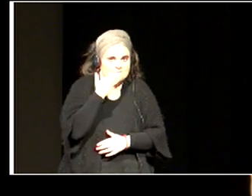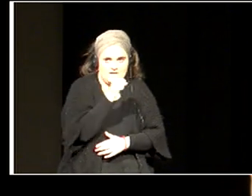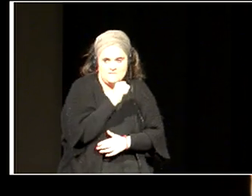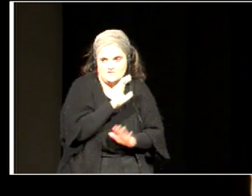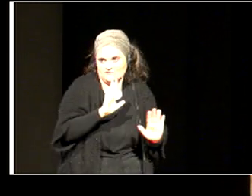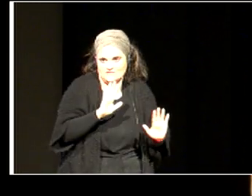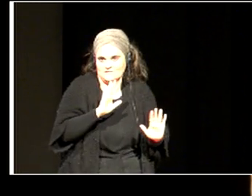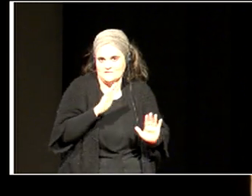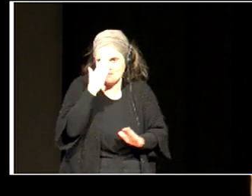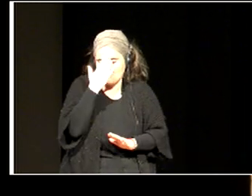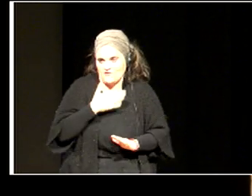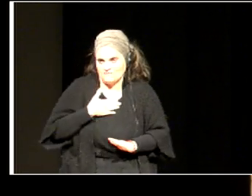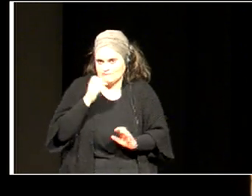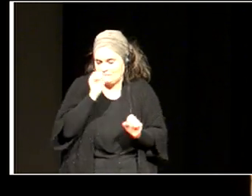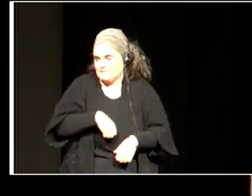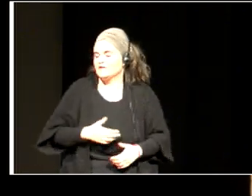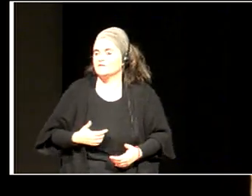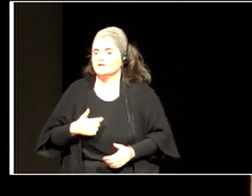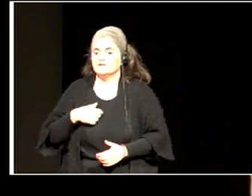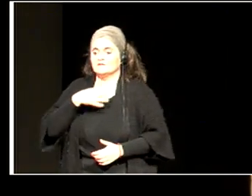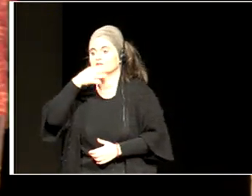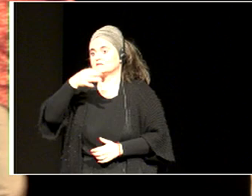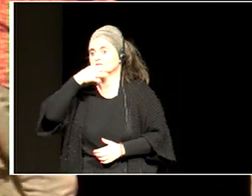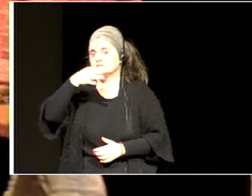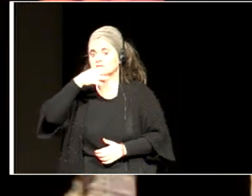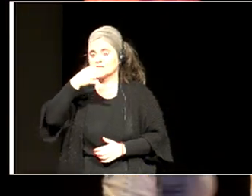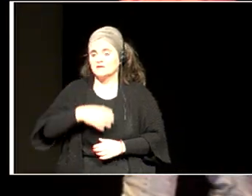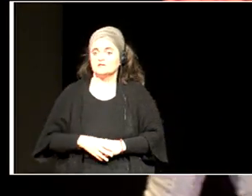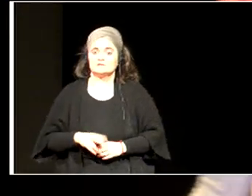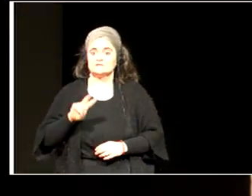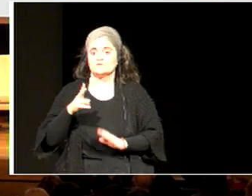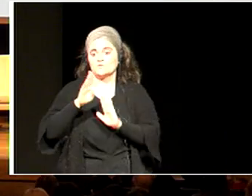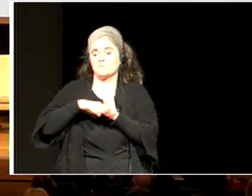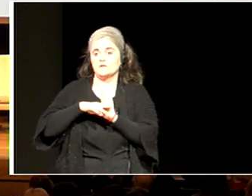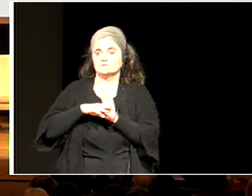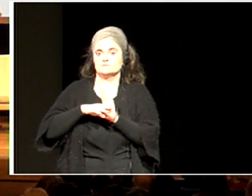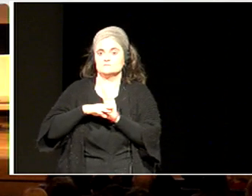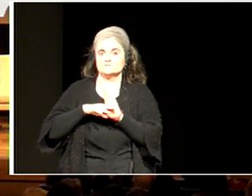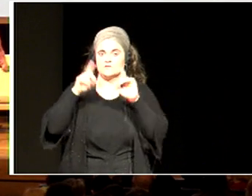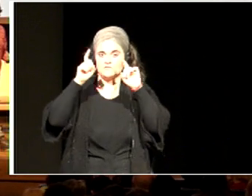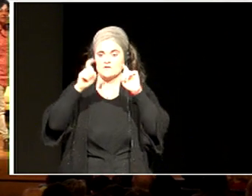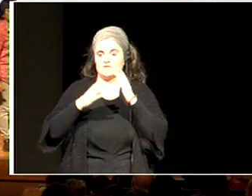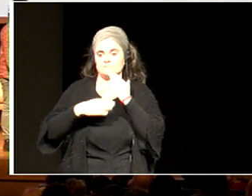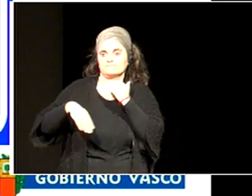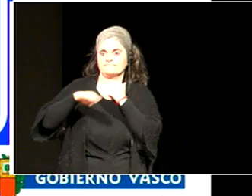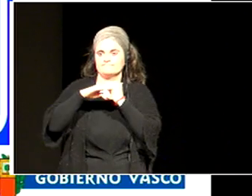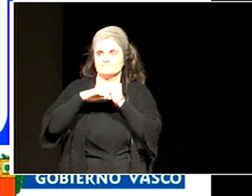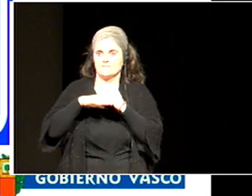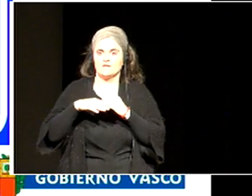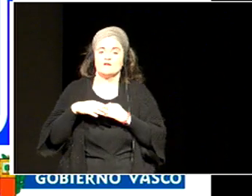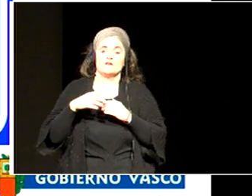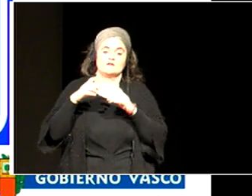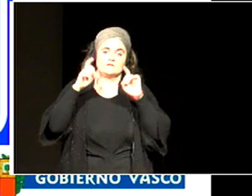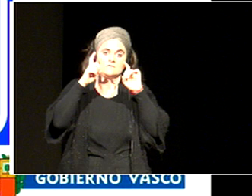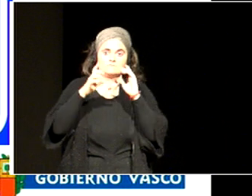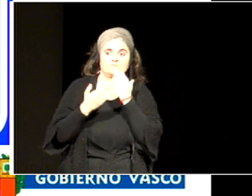traigo una charla de a pie os traigo una charla de lo que realmente este segundo plan de coeducación un plan de coeducación real un plan de coeducación práctico